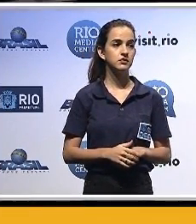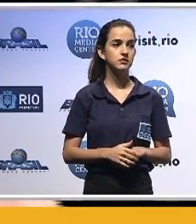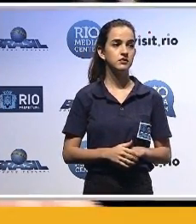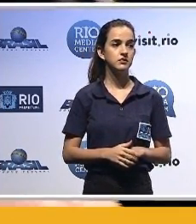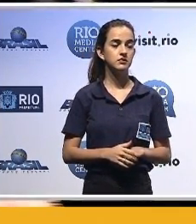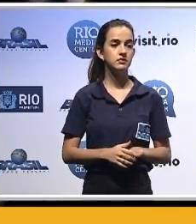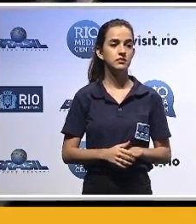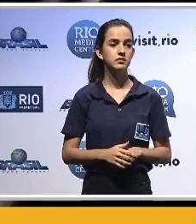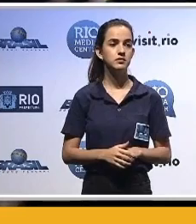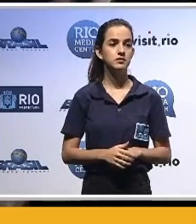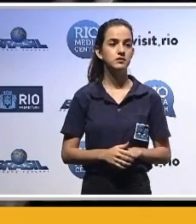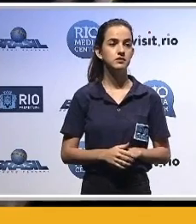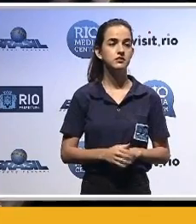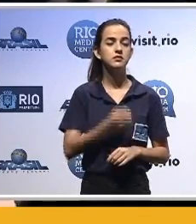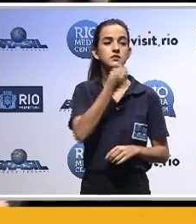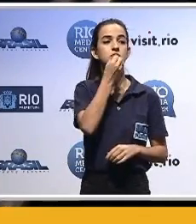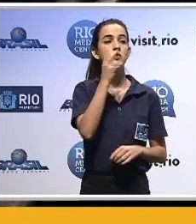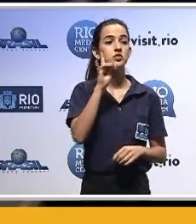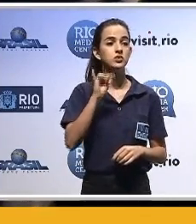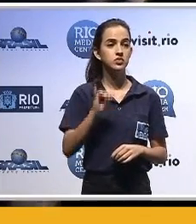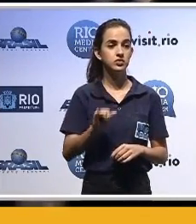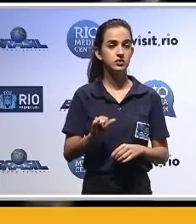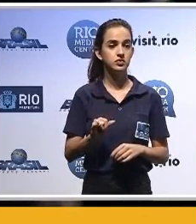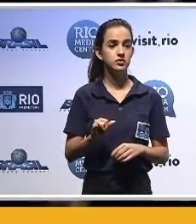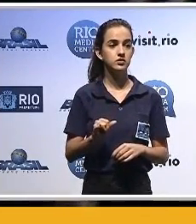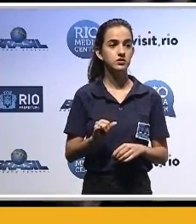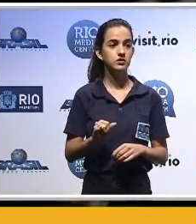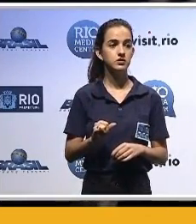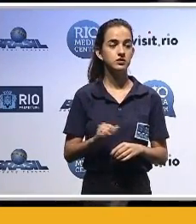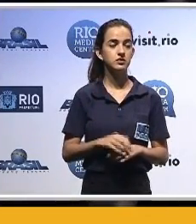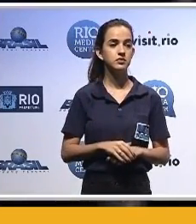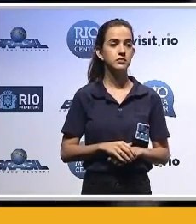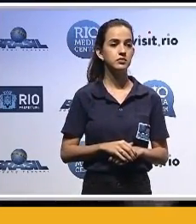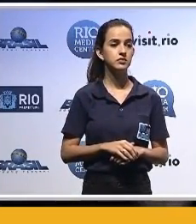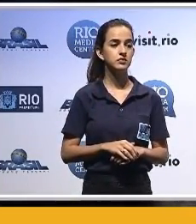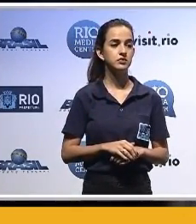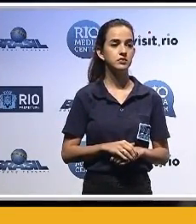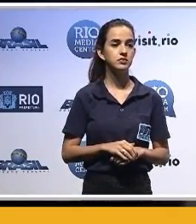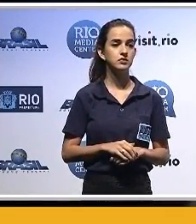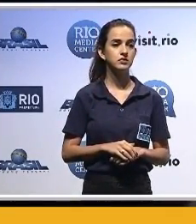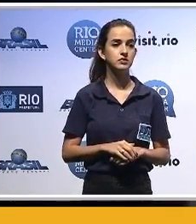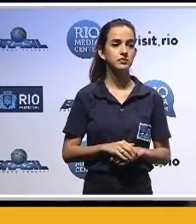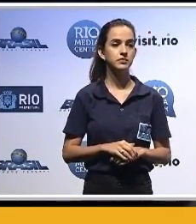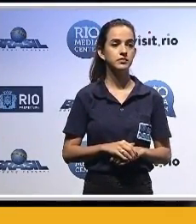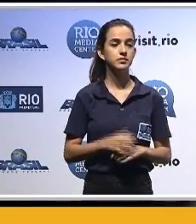Gracias. Muy buenos días, José Luis Alarcón de TRO Sports Colombia.